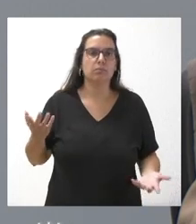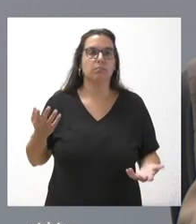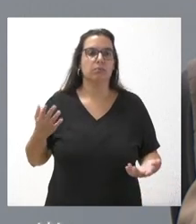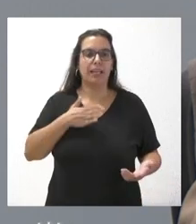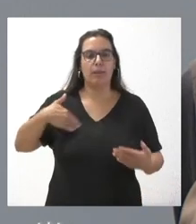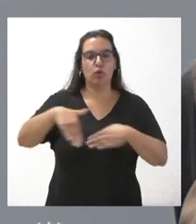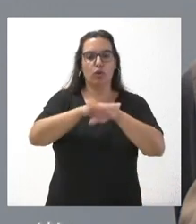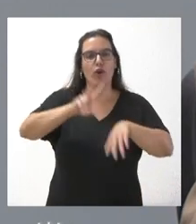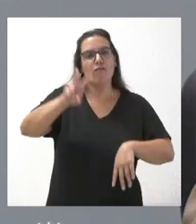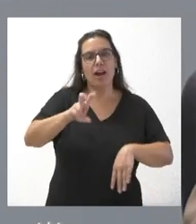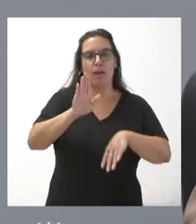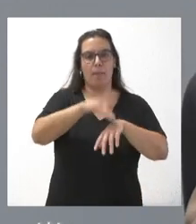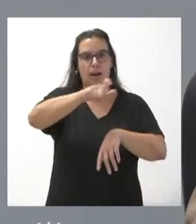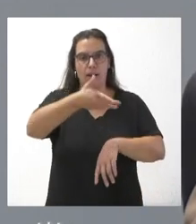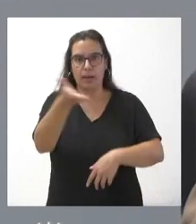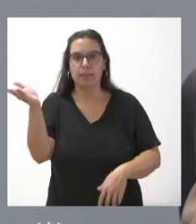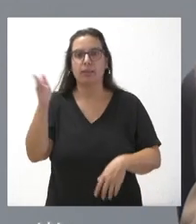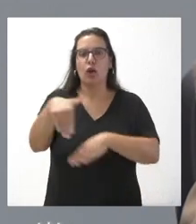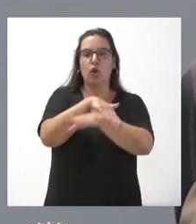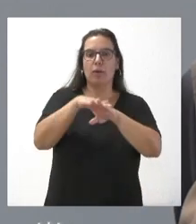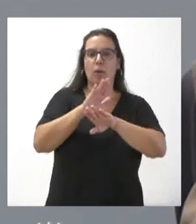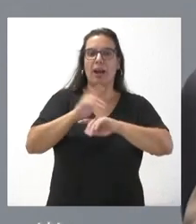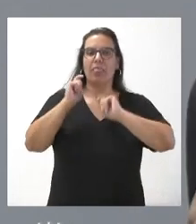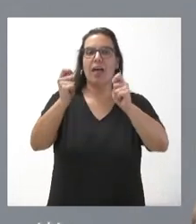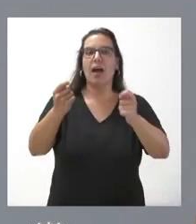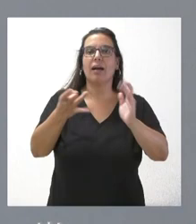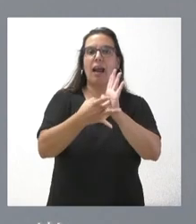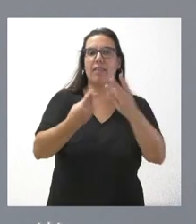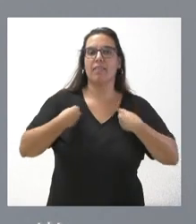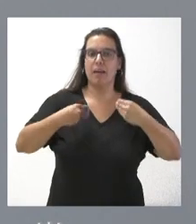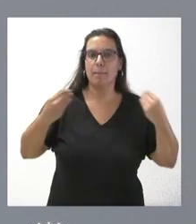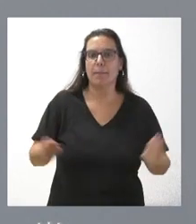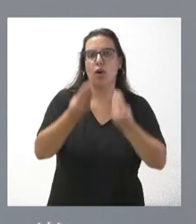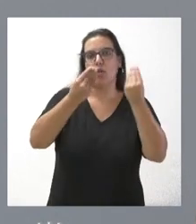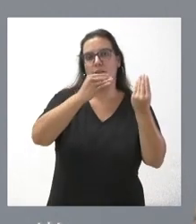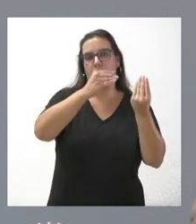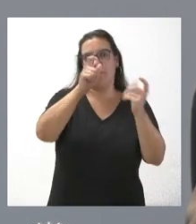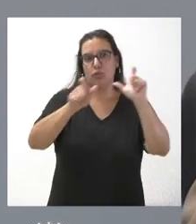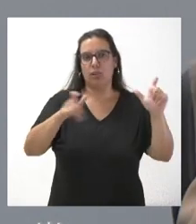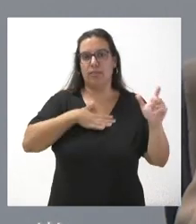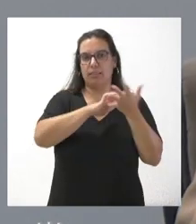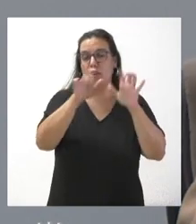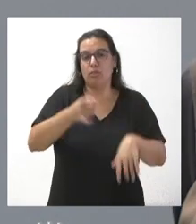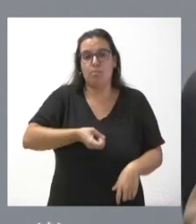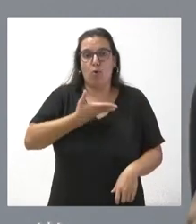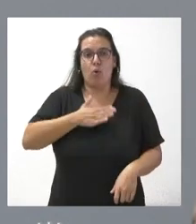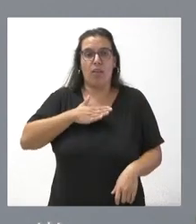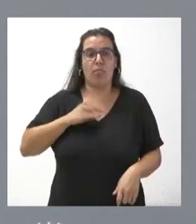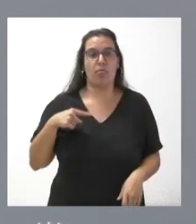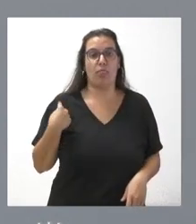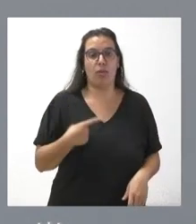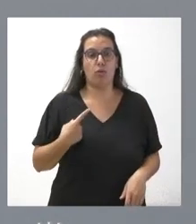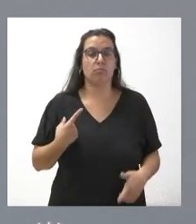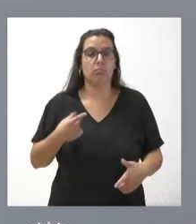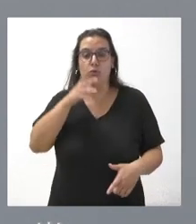Gobierno útil para la gente, que sea un Gobierno que mejore la calidad de vida de las personas de Castilla y León. Esta es la vocación con la que nos